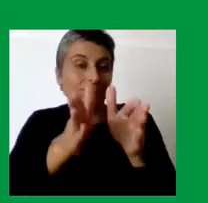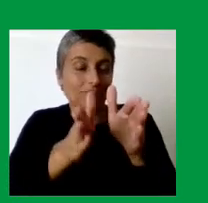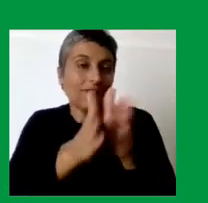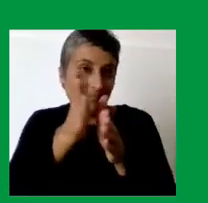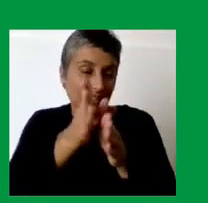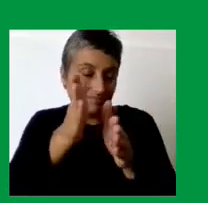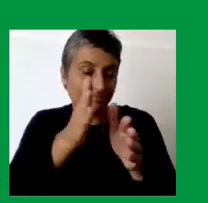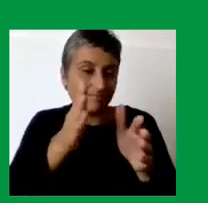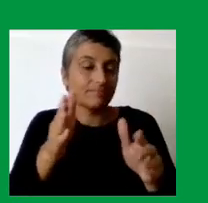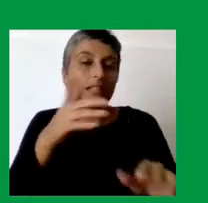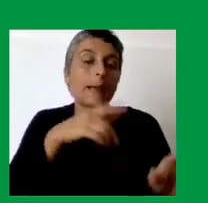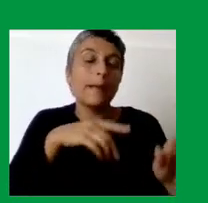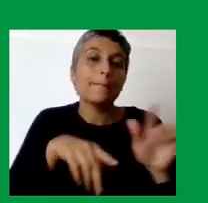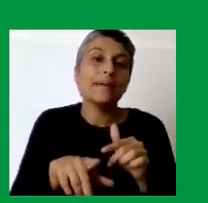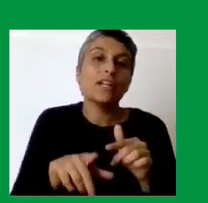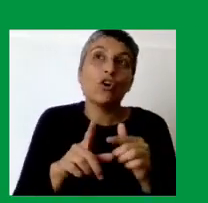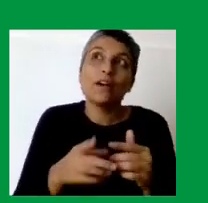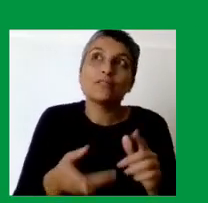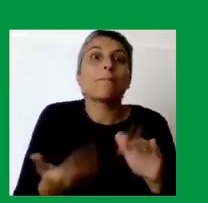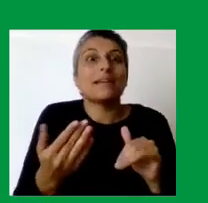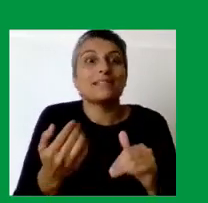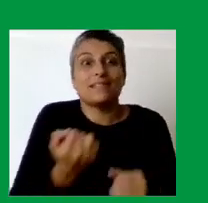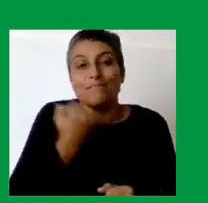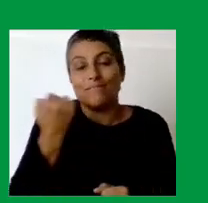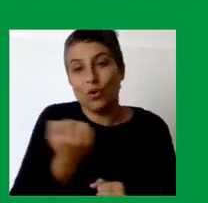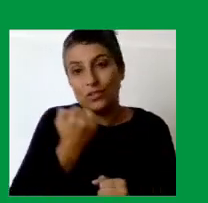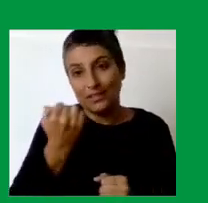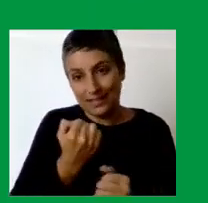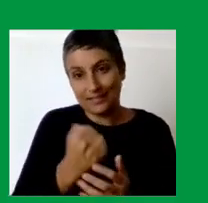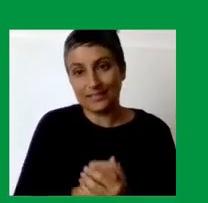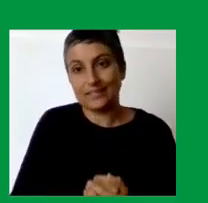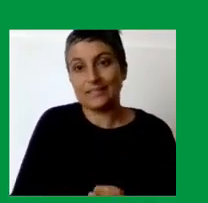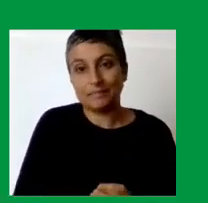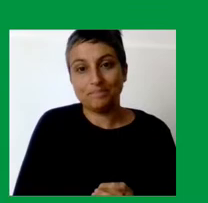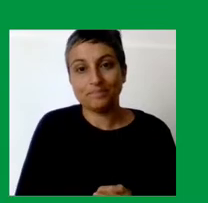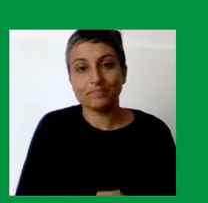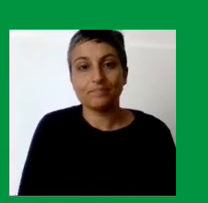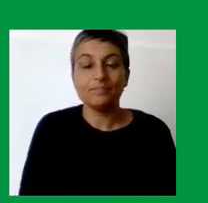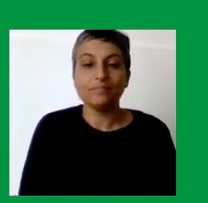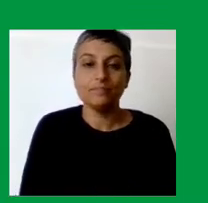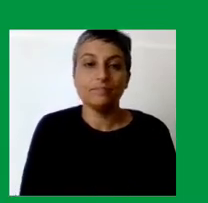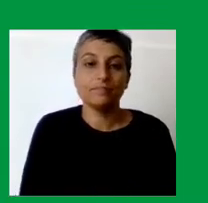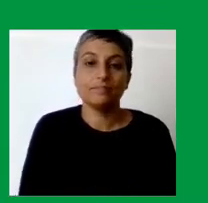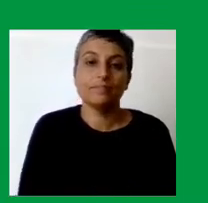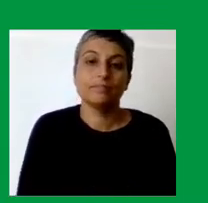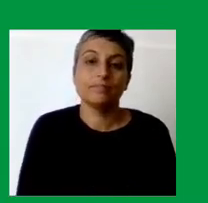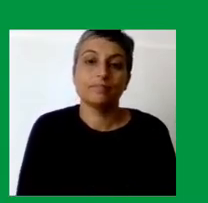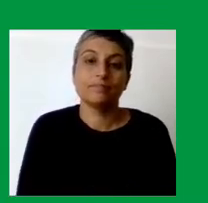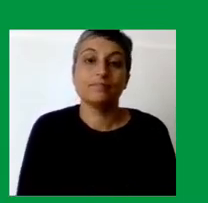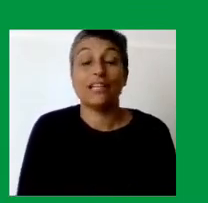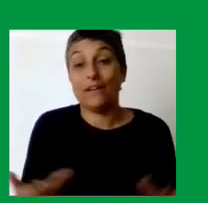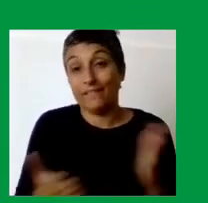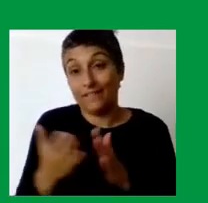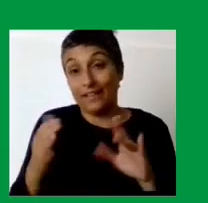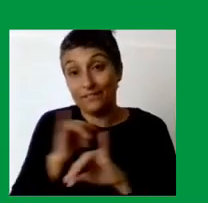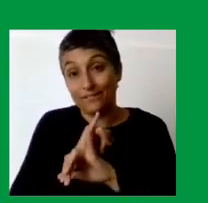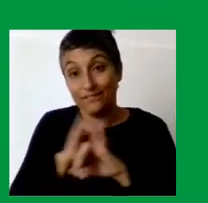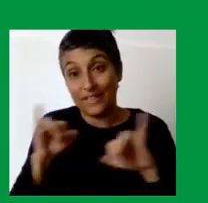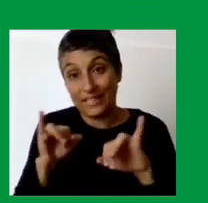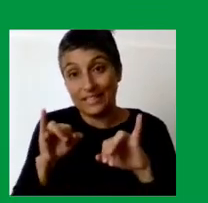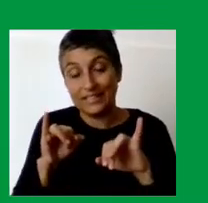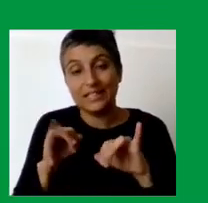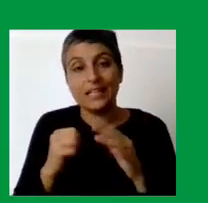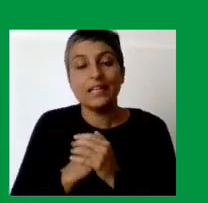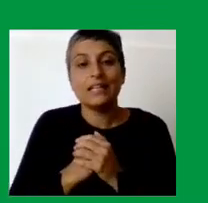y es lo que nos importa, ¿no? Poder ir experimentando. Pero y con esto cierro,